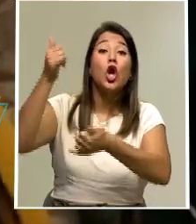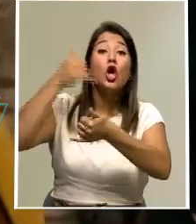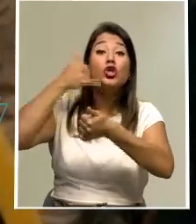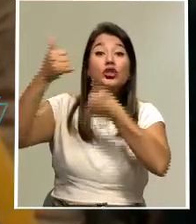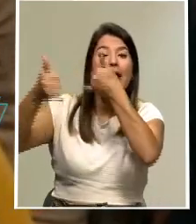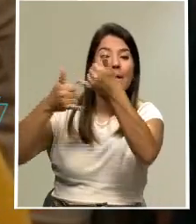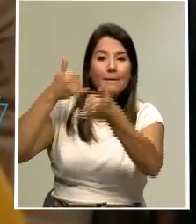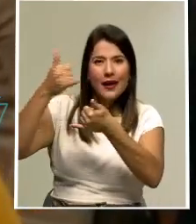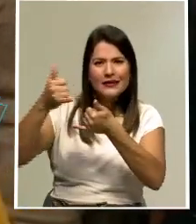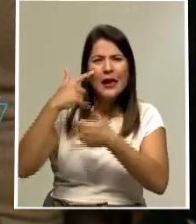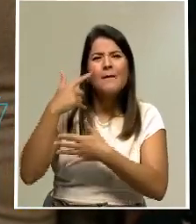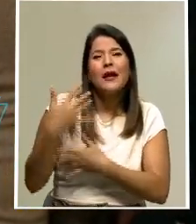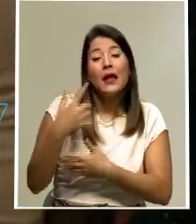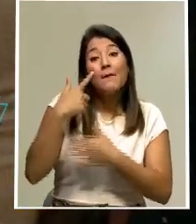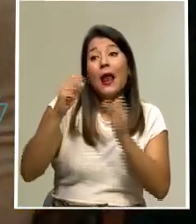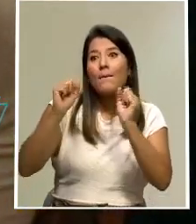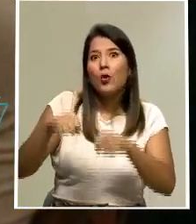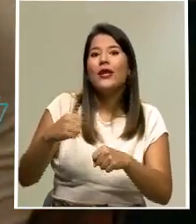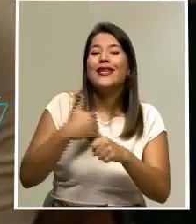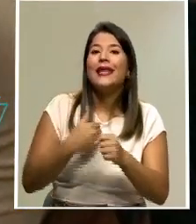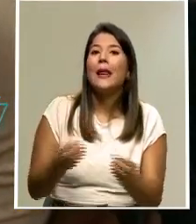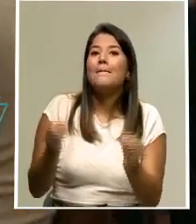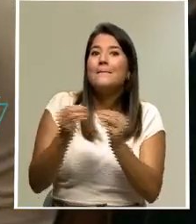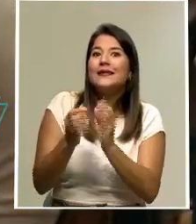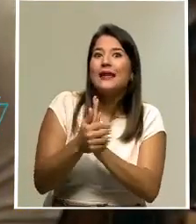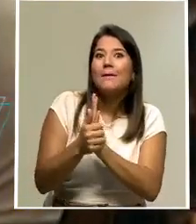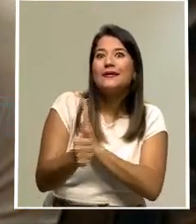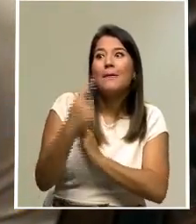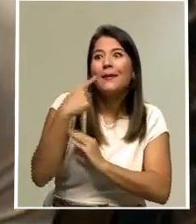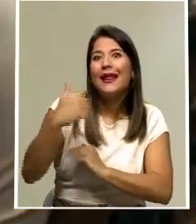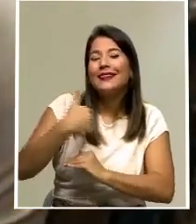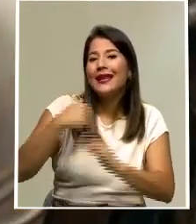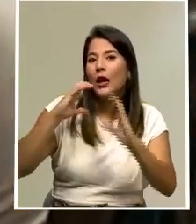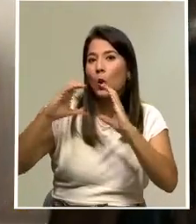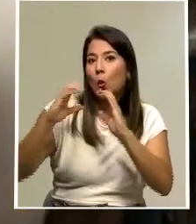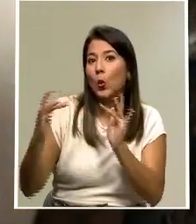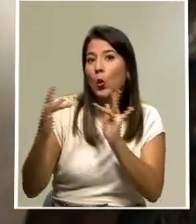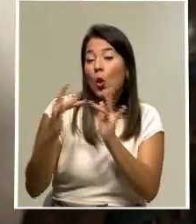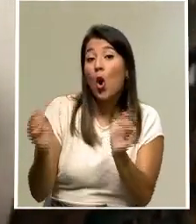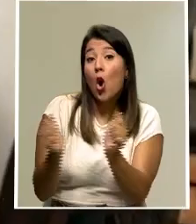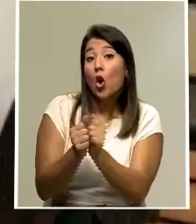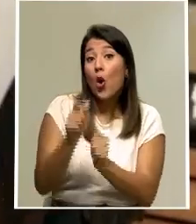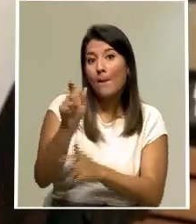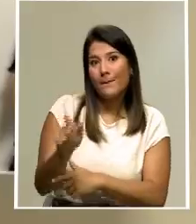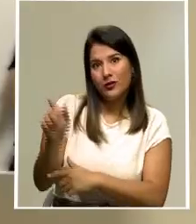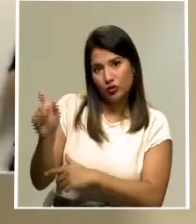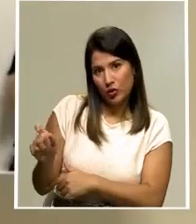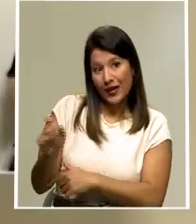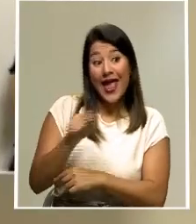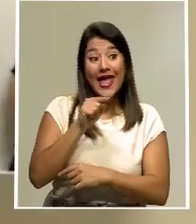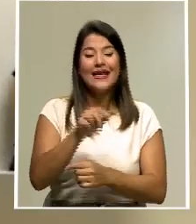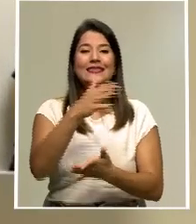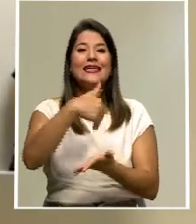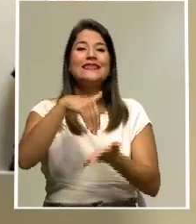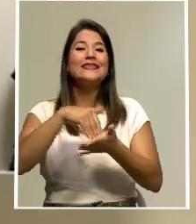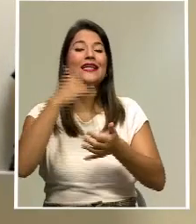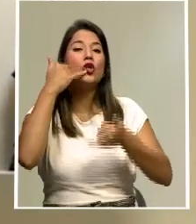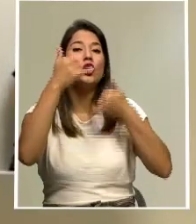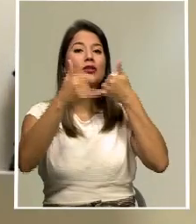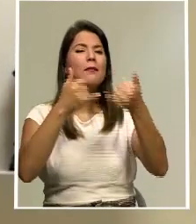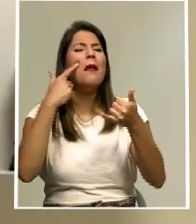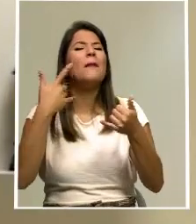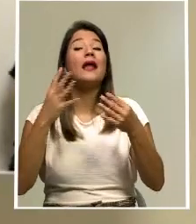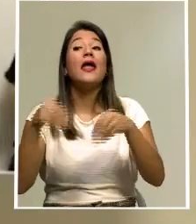la capacidad de estar en contacto con los pacientes. La idea es que este centro de llamadas apoye al CENDEIS y a las áreas de